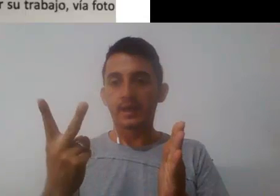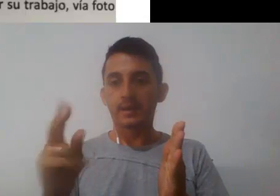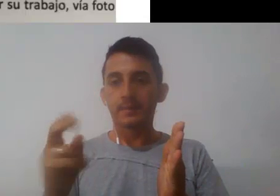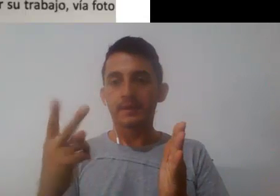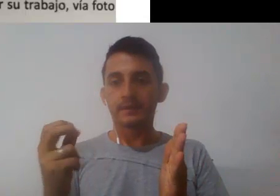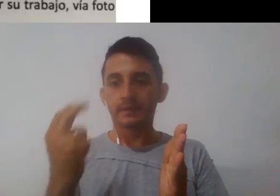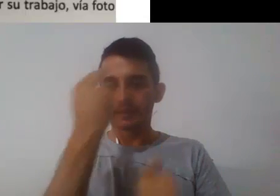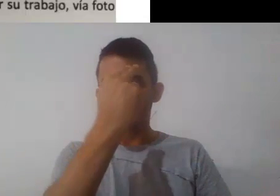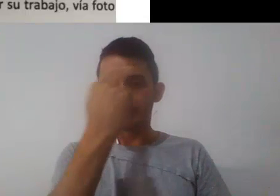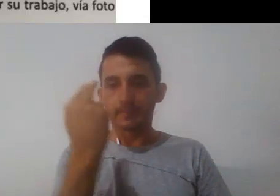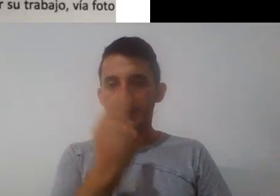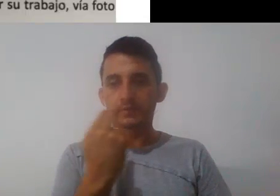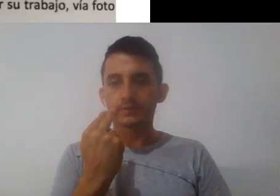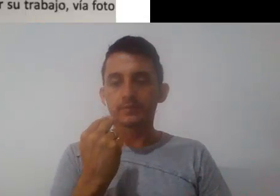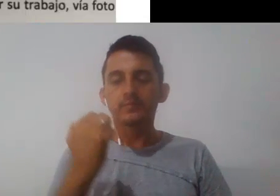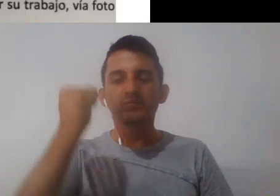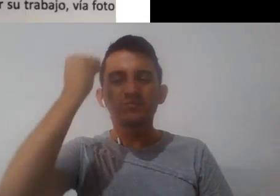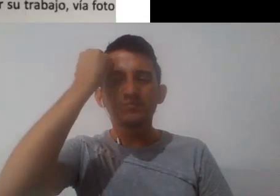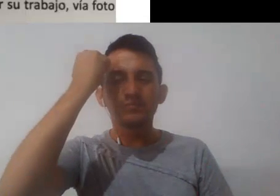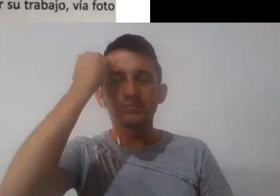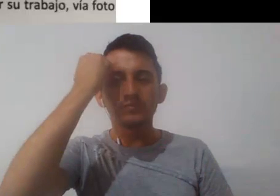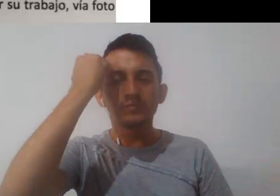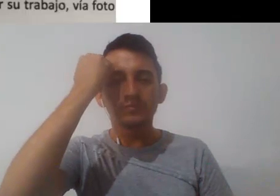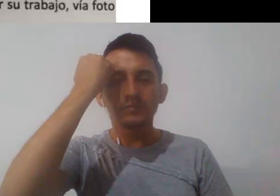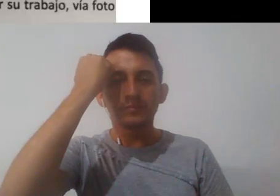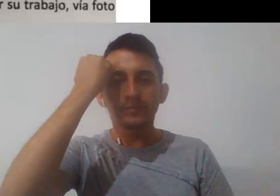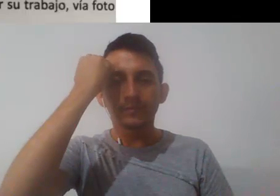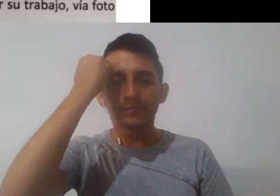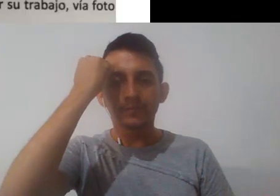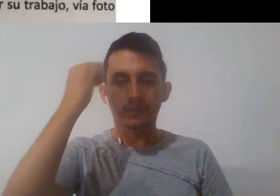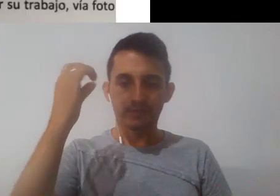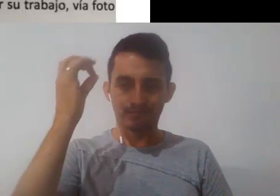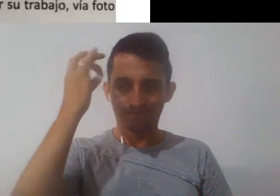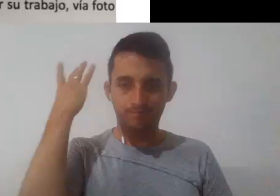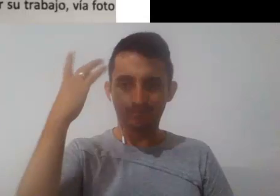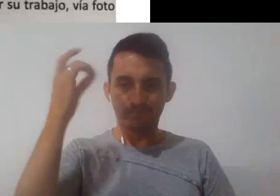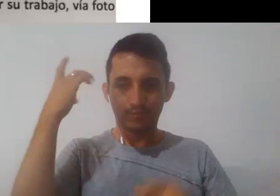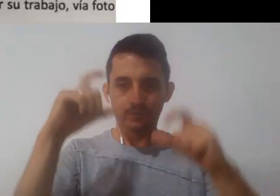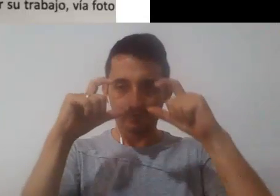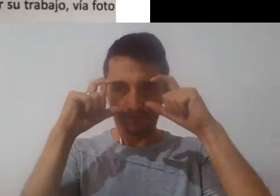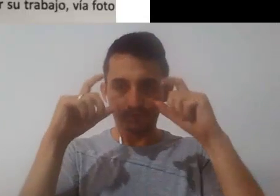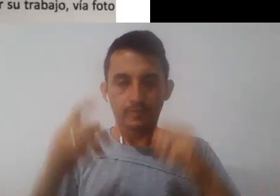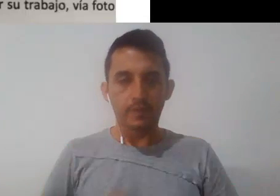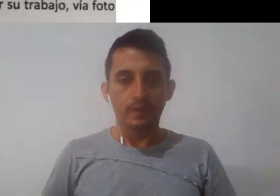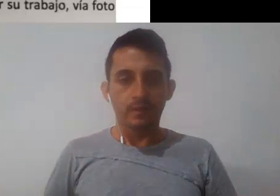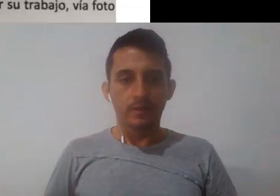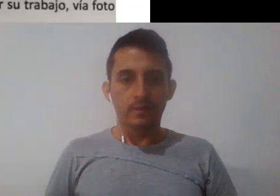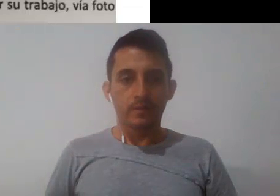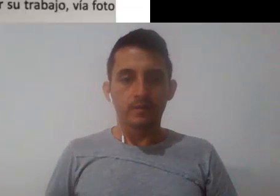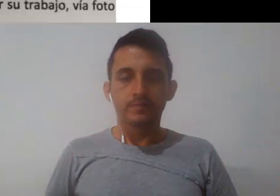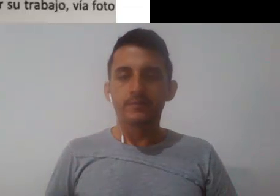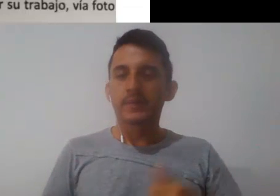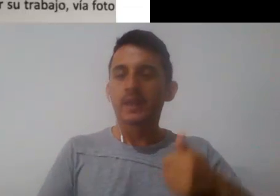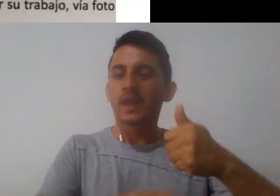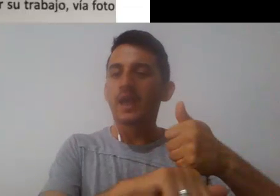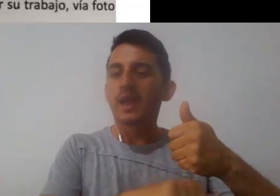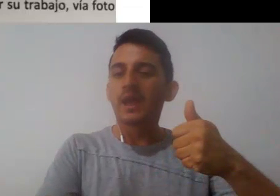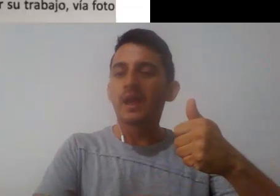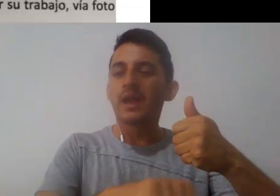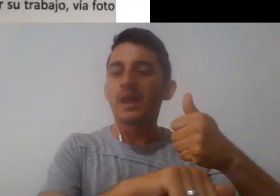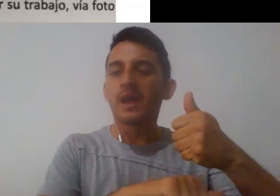Docente Luzmari Agudelo Rodríguez Área